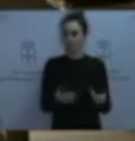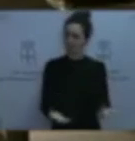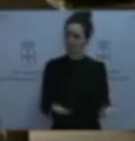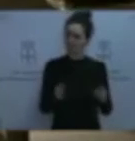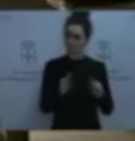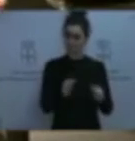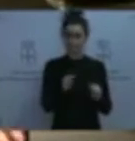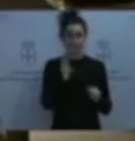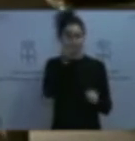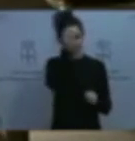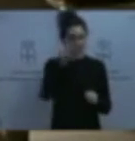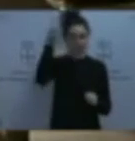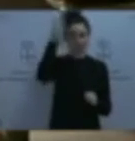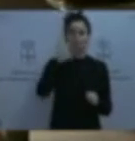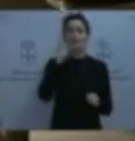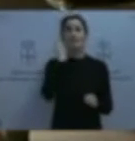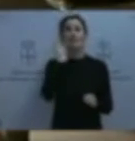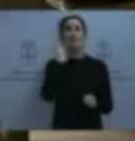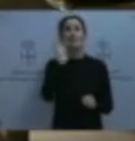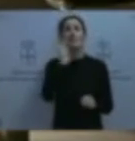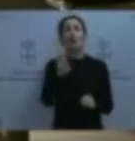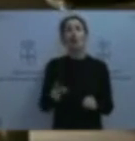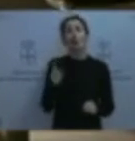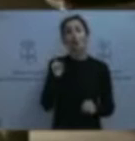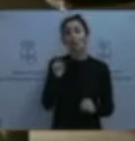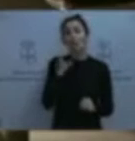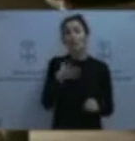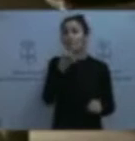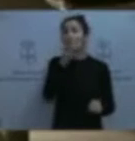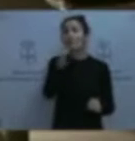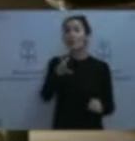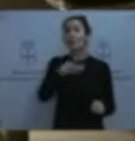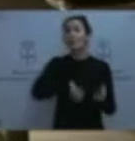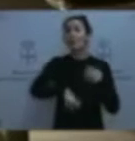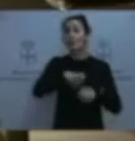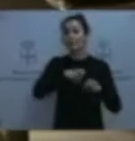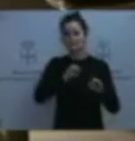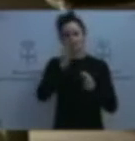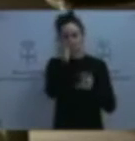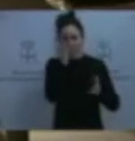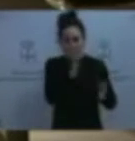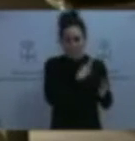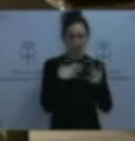que no robaba era porque no podía. Bueno, yo afortunadamente creo que una década después de la crisis